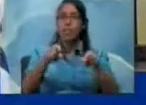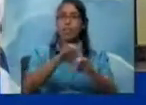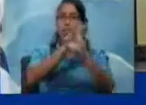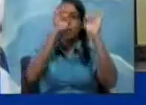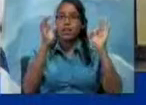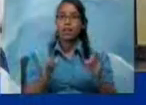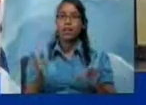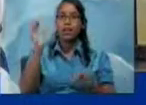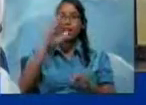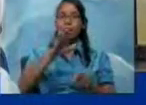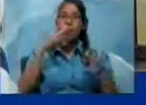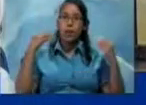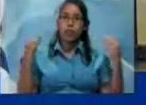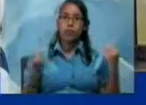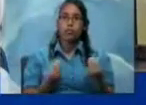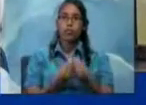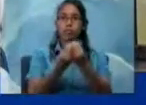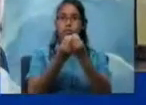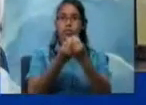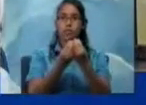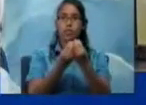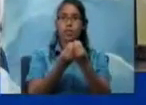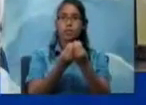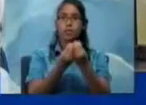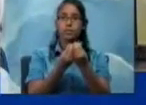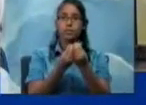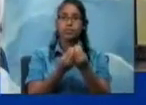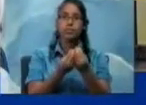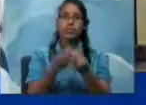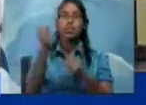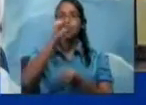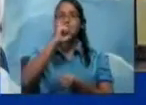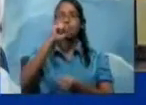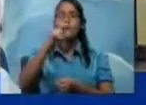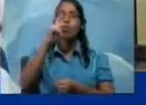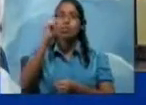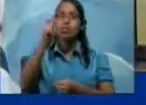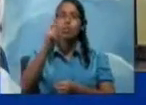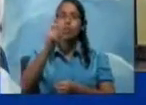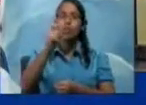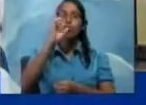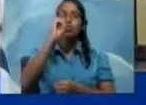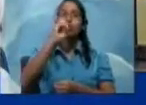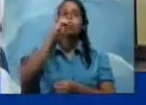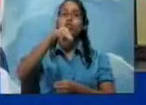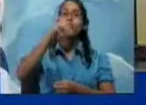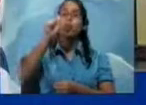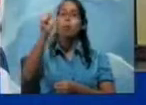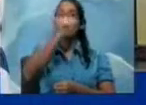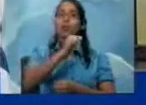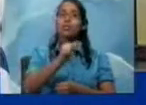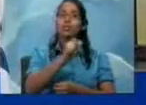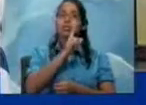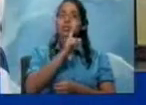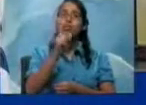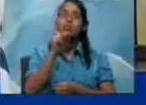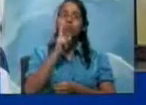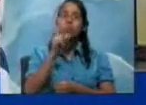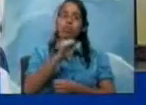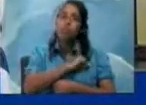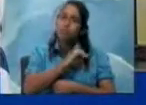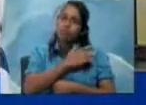estaban juntos ped Tomás llamado El dídimo